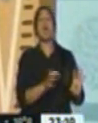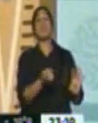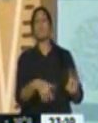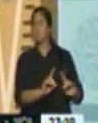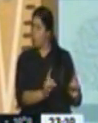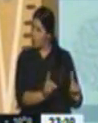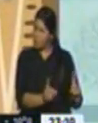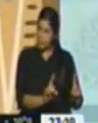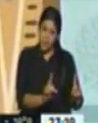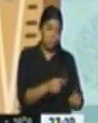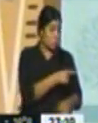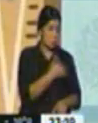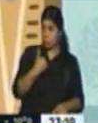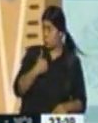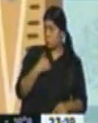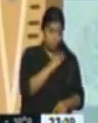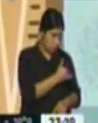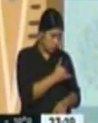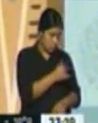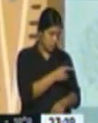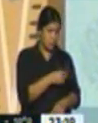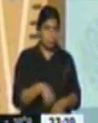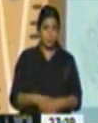¿Quién? ¿Vos? ¿Yo? Sí. Sí.